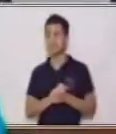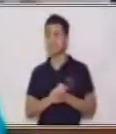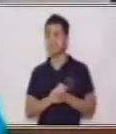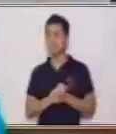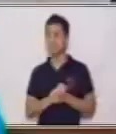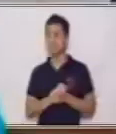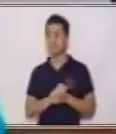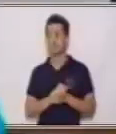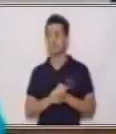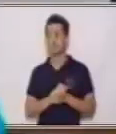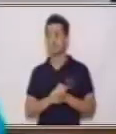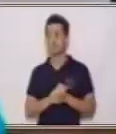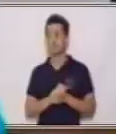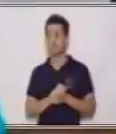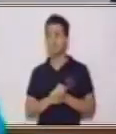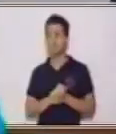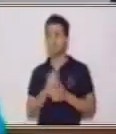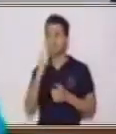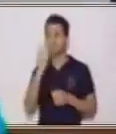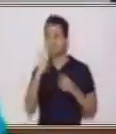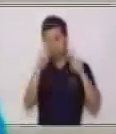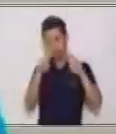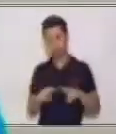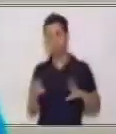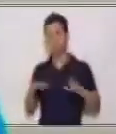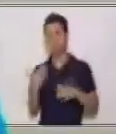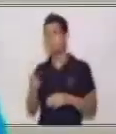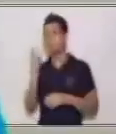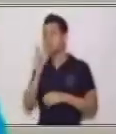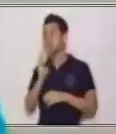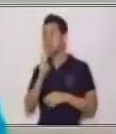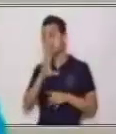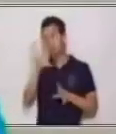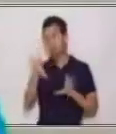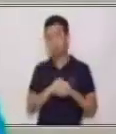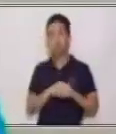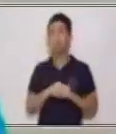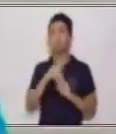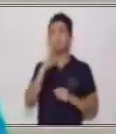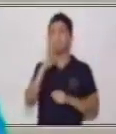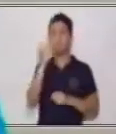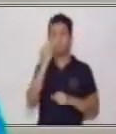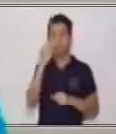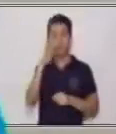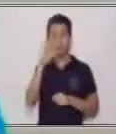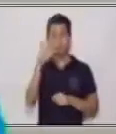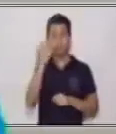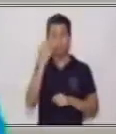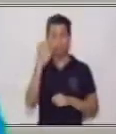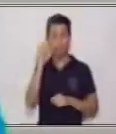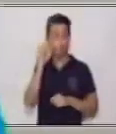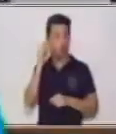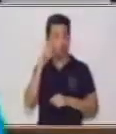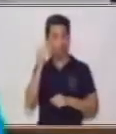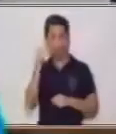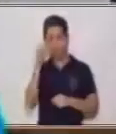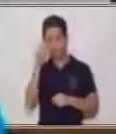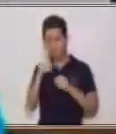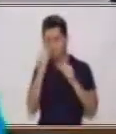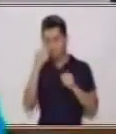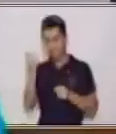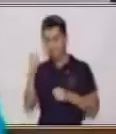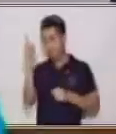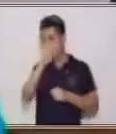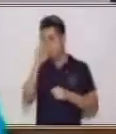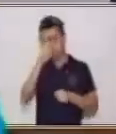secuencia lógica y por último siempre adjuntar las fuentes bibliográficas para que no se te olvide